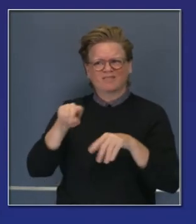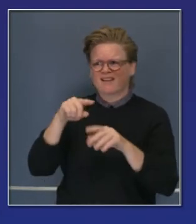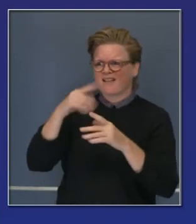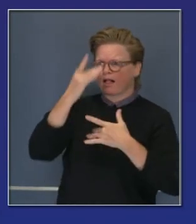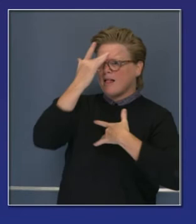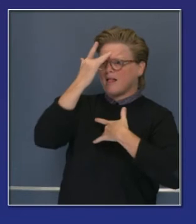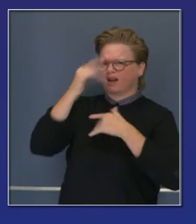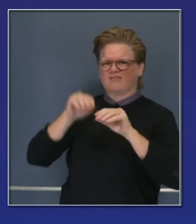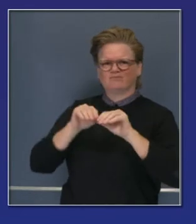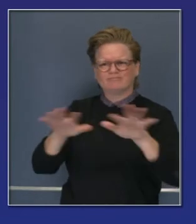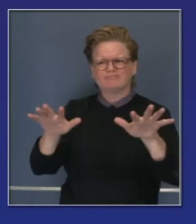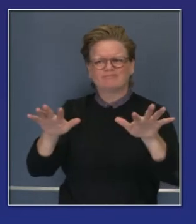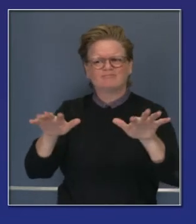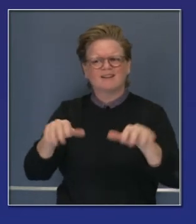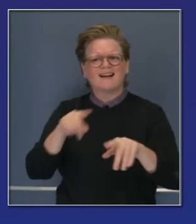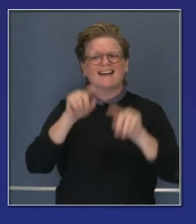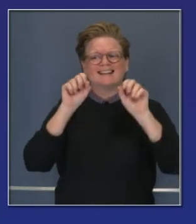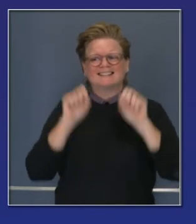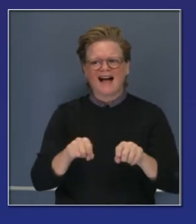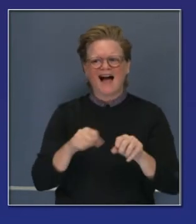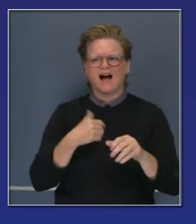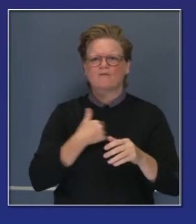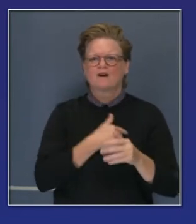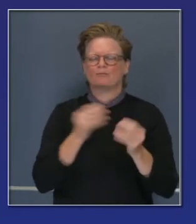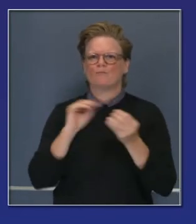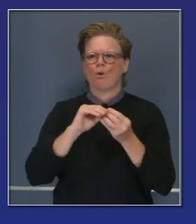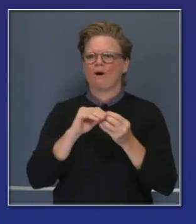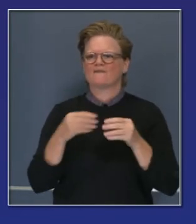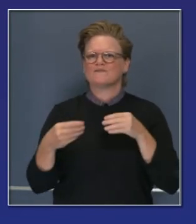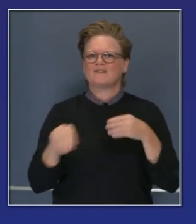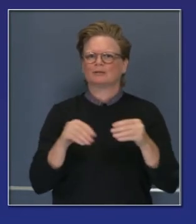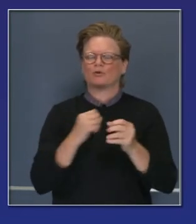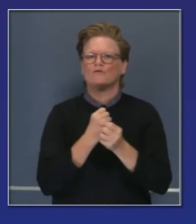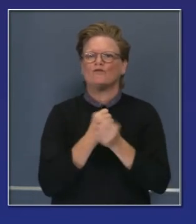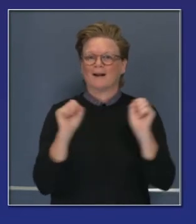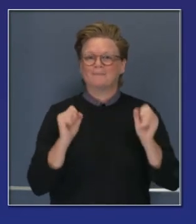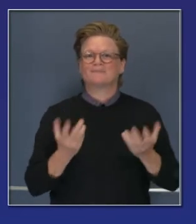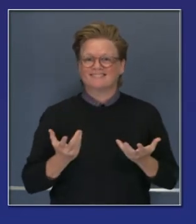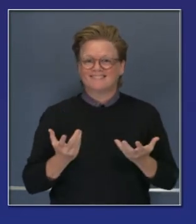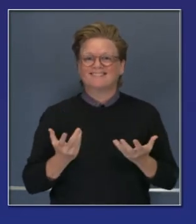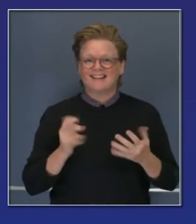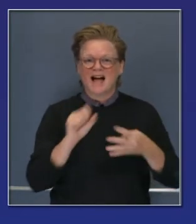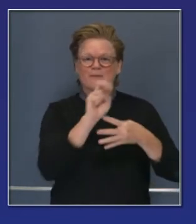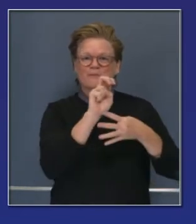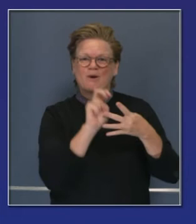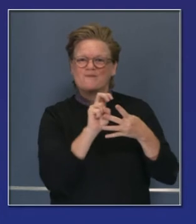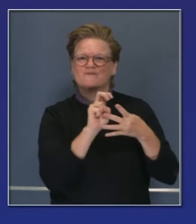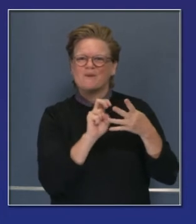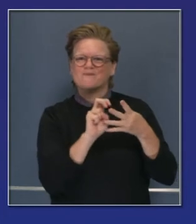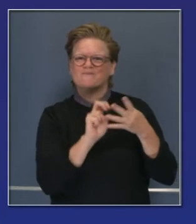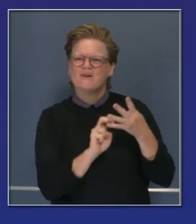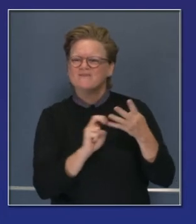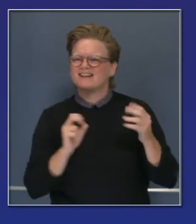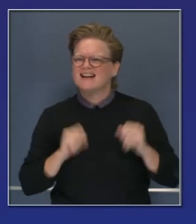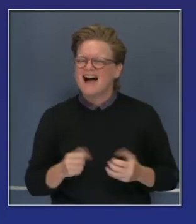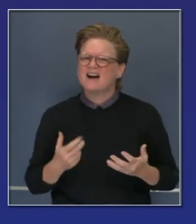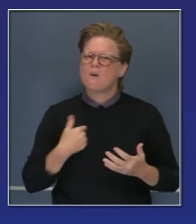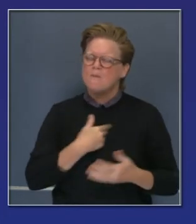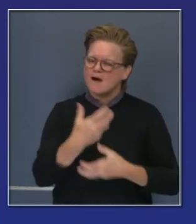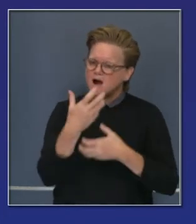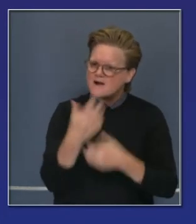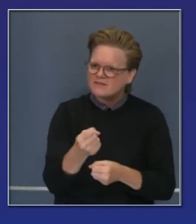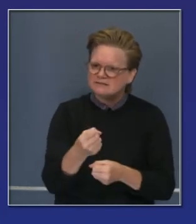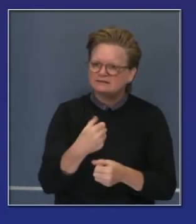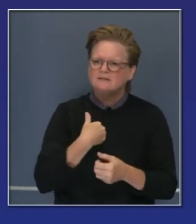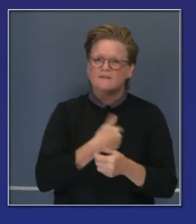de positividad. Y si hacemos eso, nos movemos. Pero tenemos que hacerlo de una forma segura, sin peligro, con